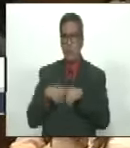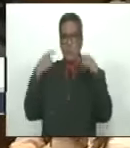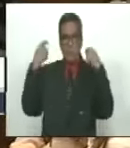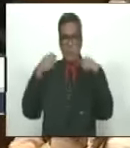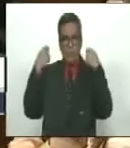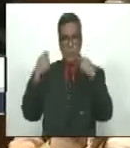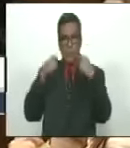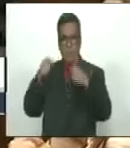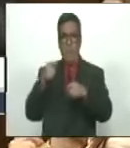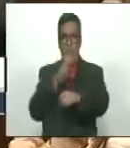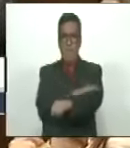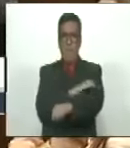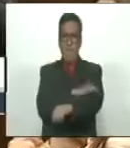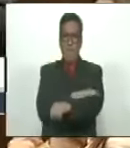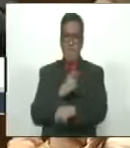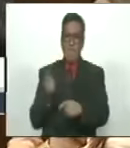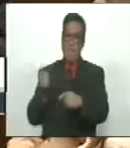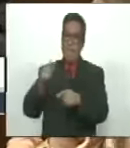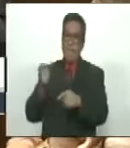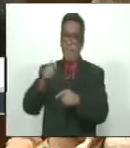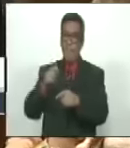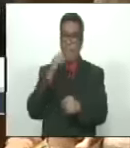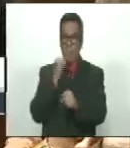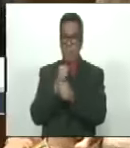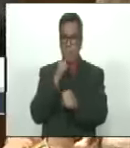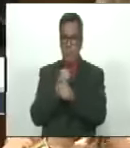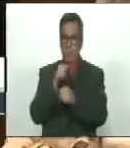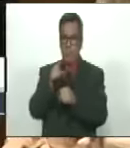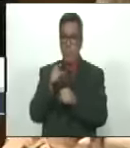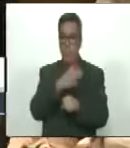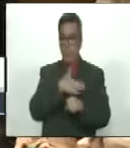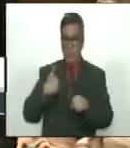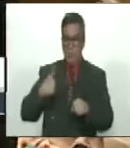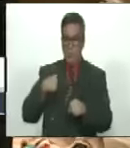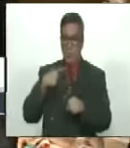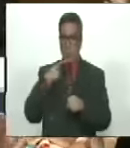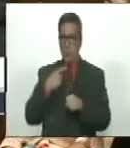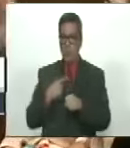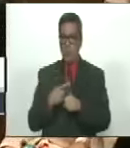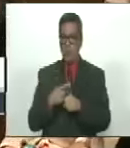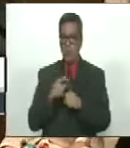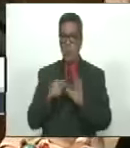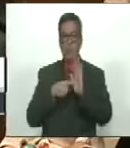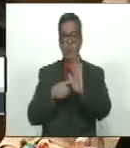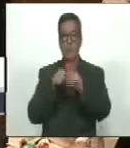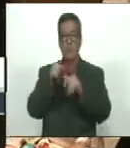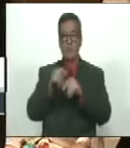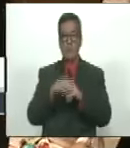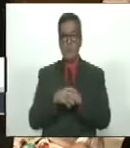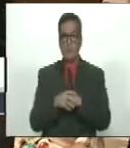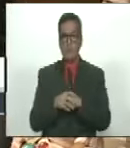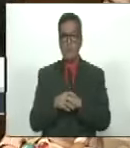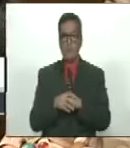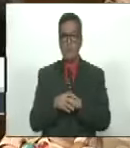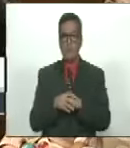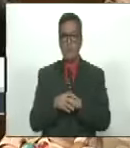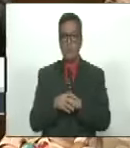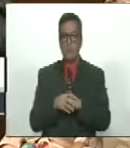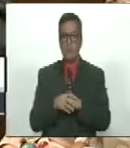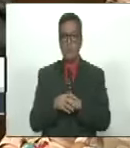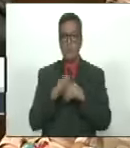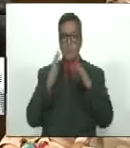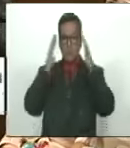Celebramos como oposición y nos sumamos a este trabajo. Queremos, se va a presentar